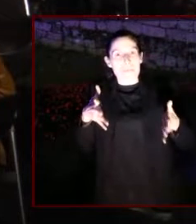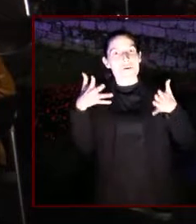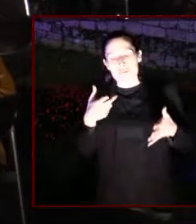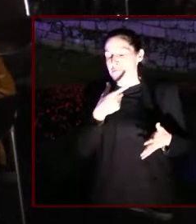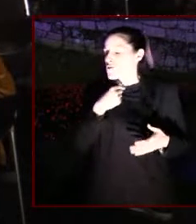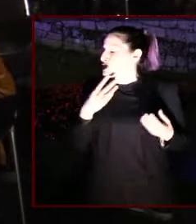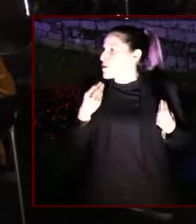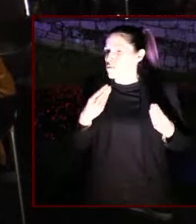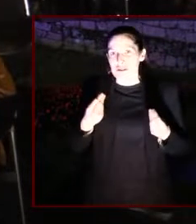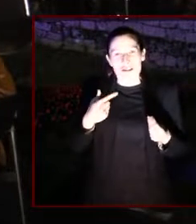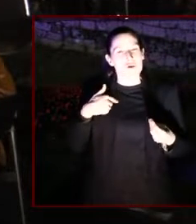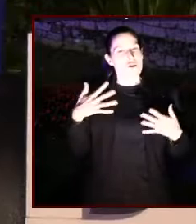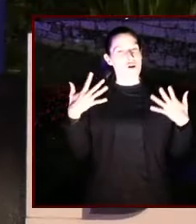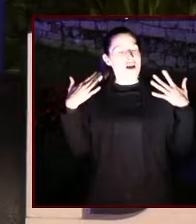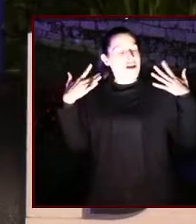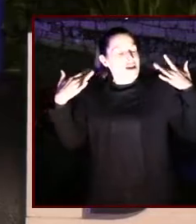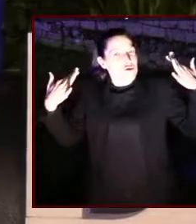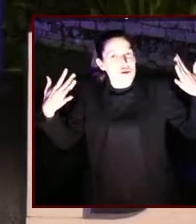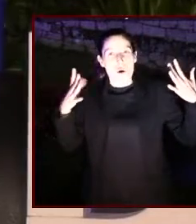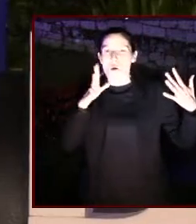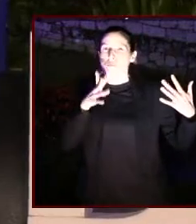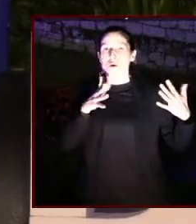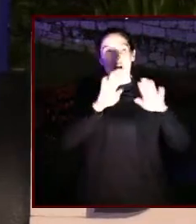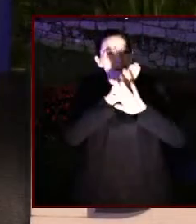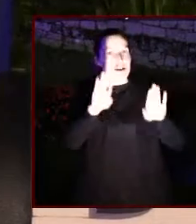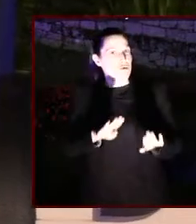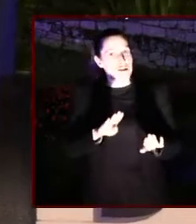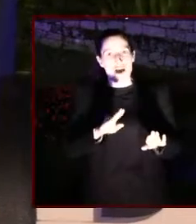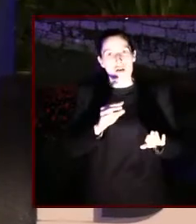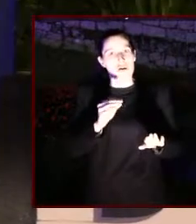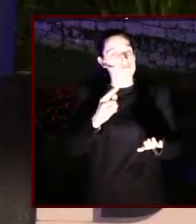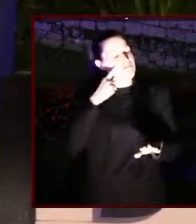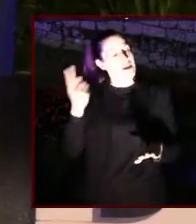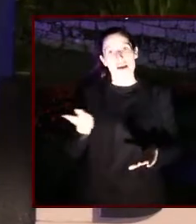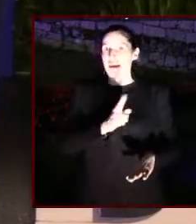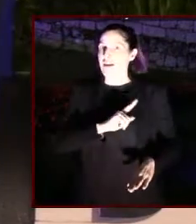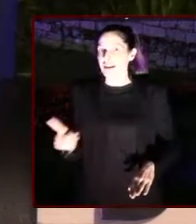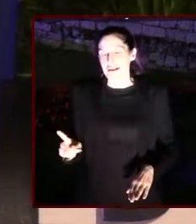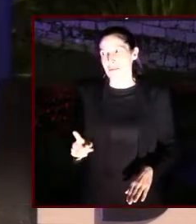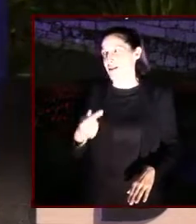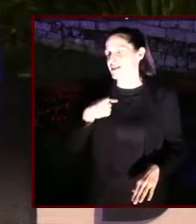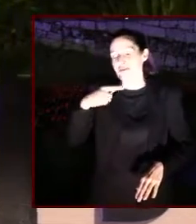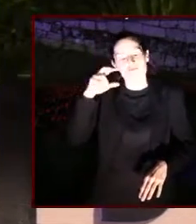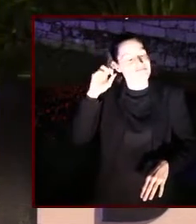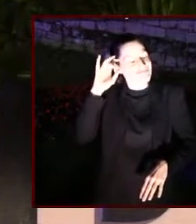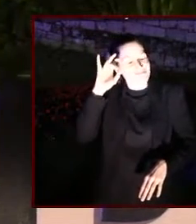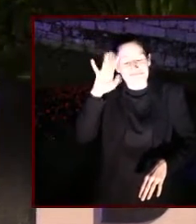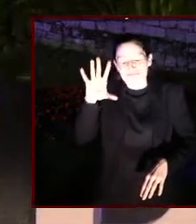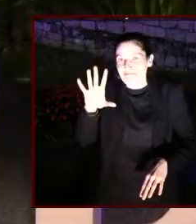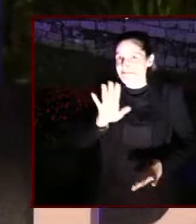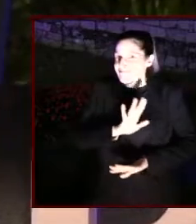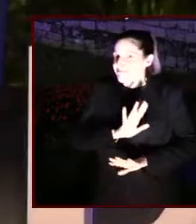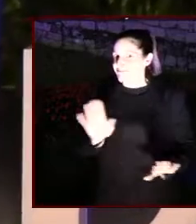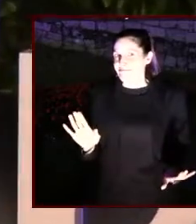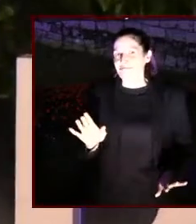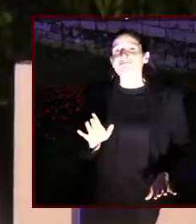ilusionada porque el resultado es increíble. Increíble, me gusta muchísimo. Acabas de... He flipado, he flipado.